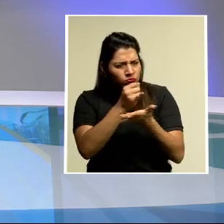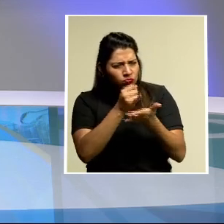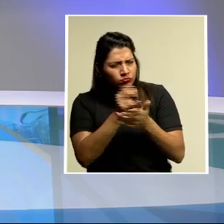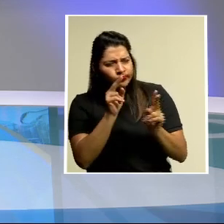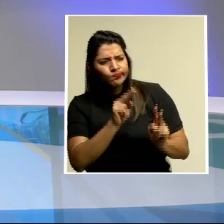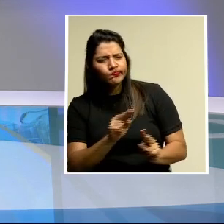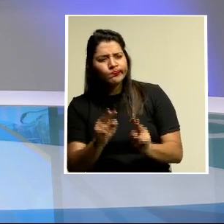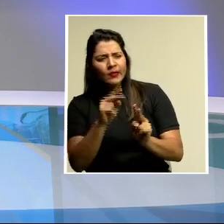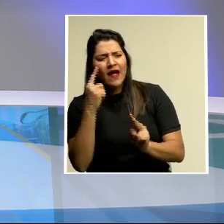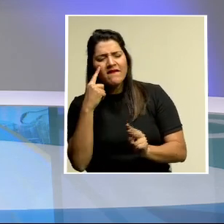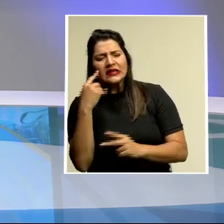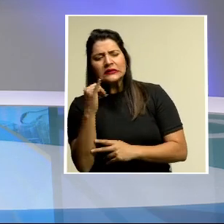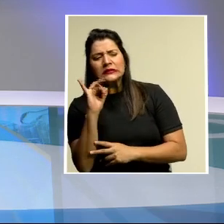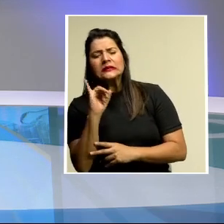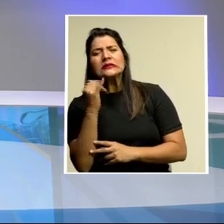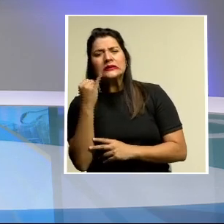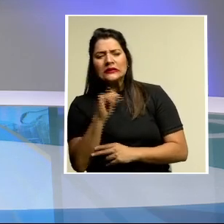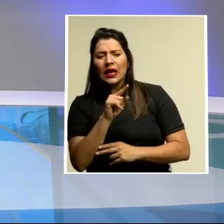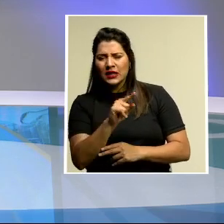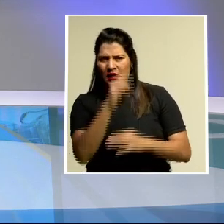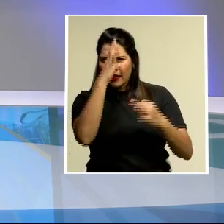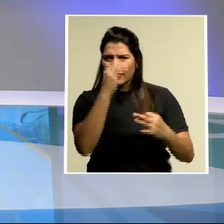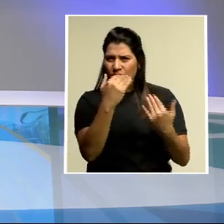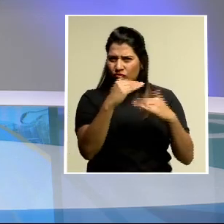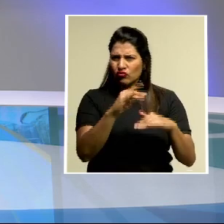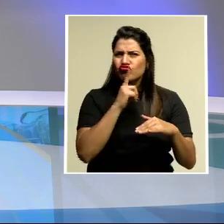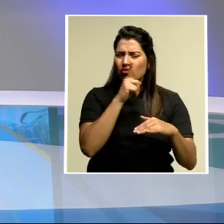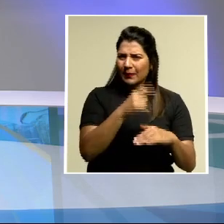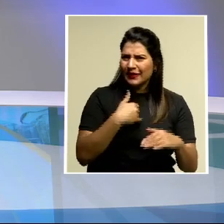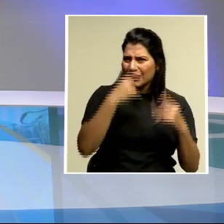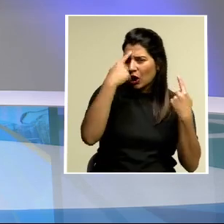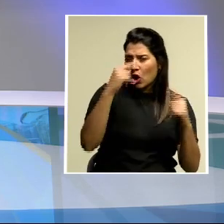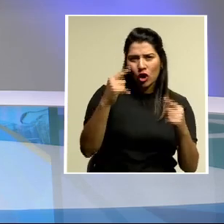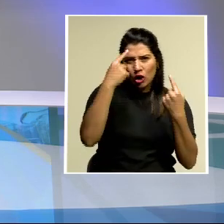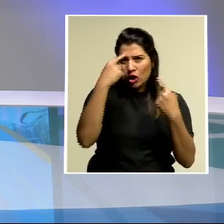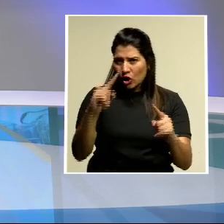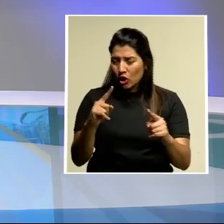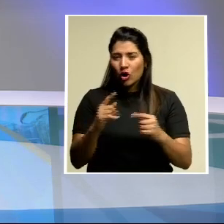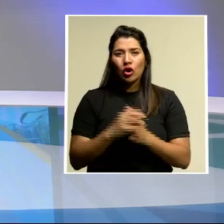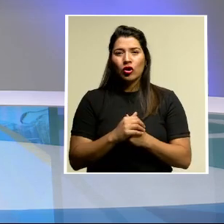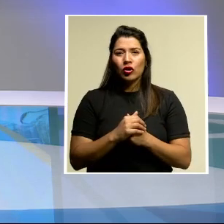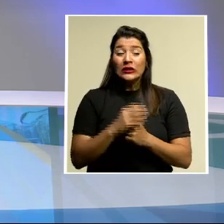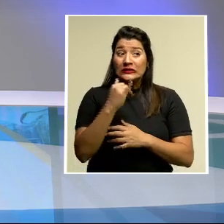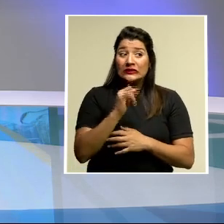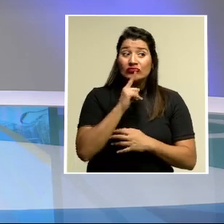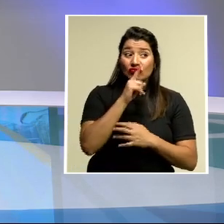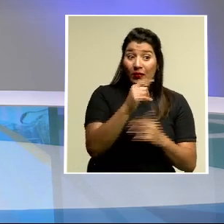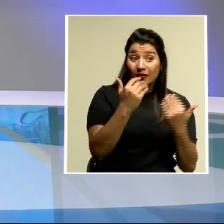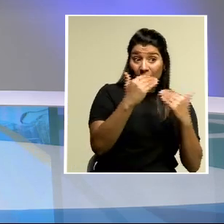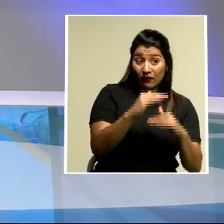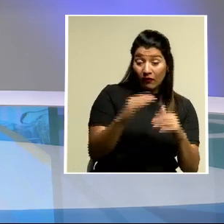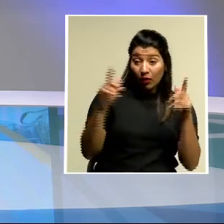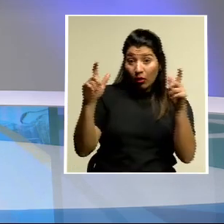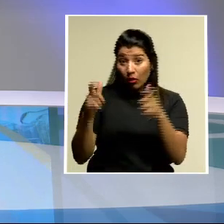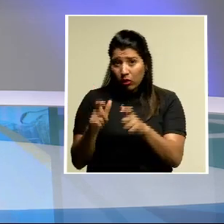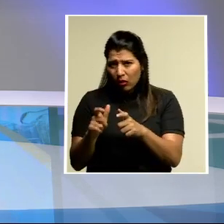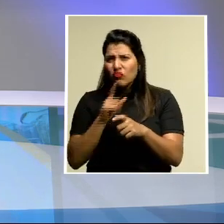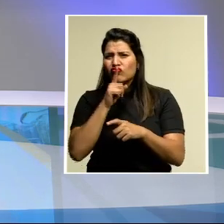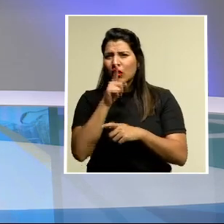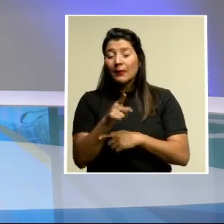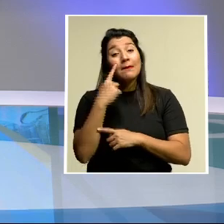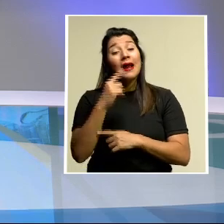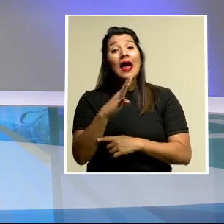reconocer si hay una efectividad con respecto a esto y si se asocia a lo que es la disminución de los casos de COVID-19. Para ampliarnos